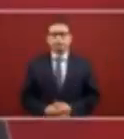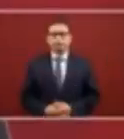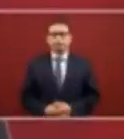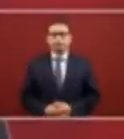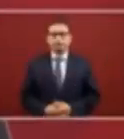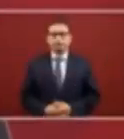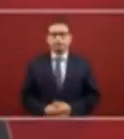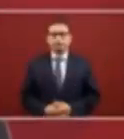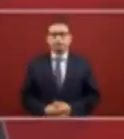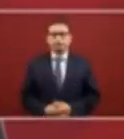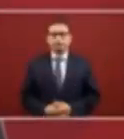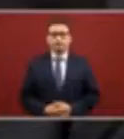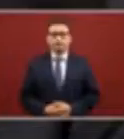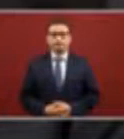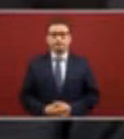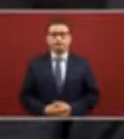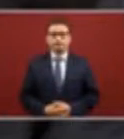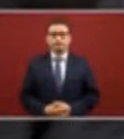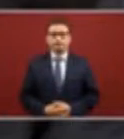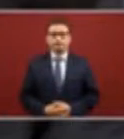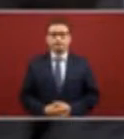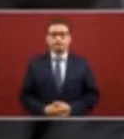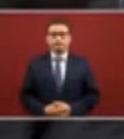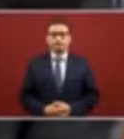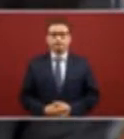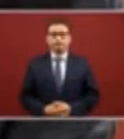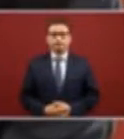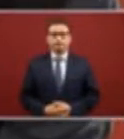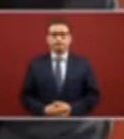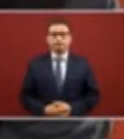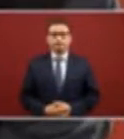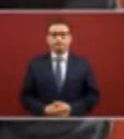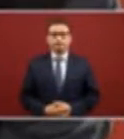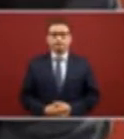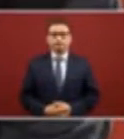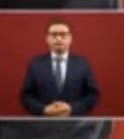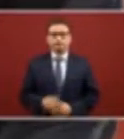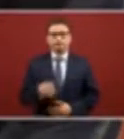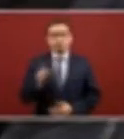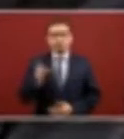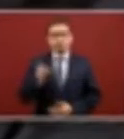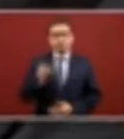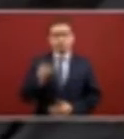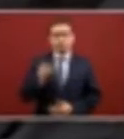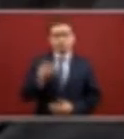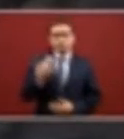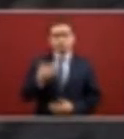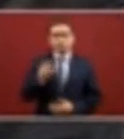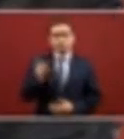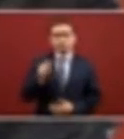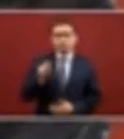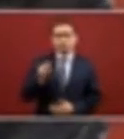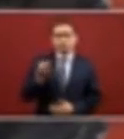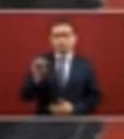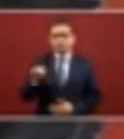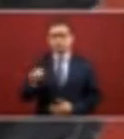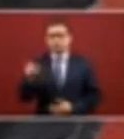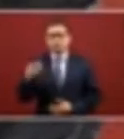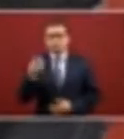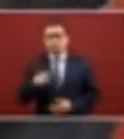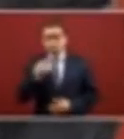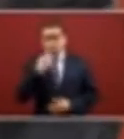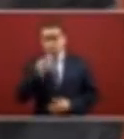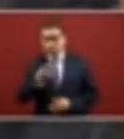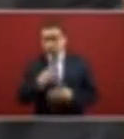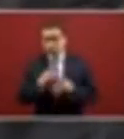El presidente Andrés Manuel López Obrador convocó a ciudadanos de todos los sectores del país a realizar el próximo sábado en Tijuana, Baja California, un acto de unidad